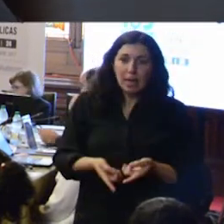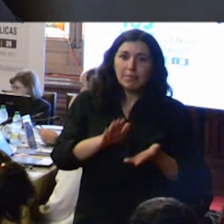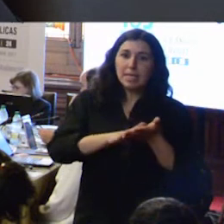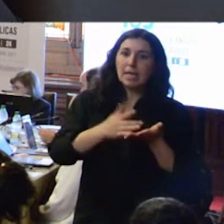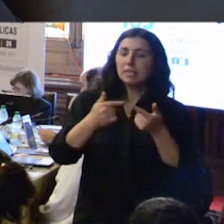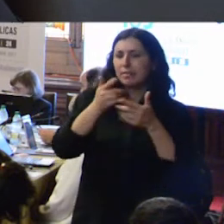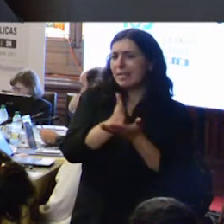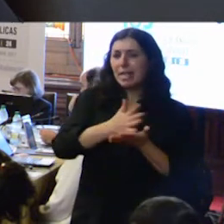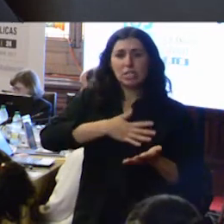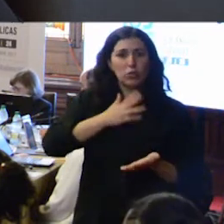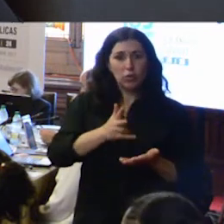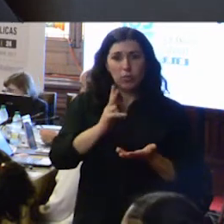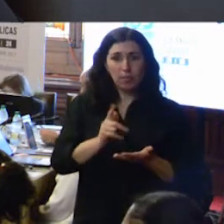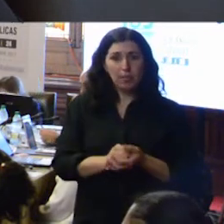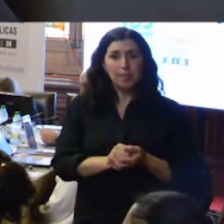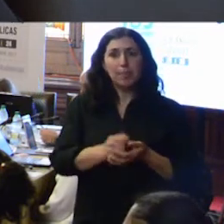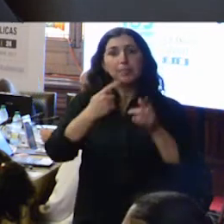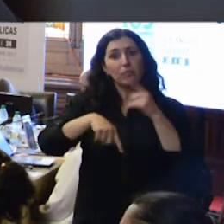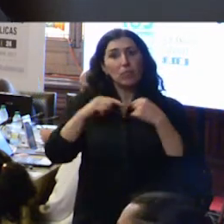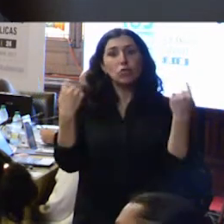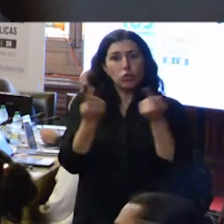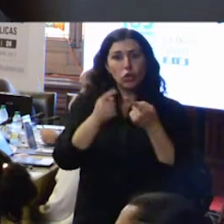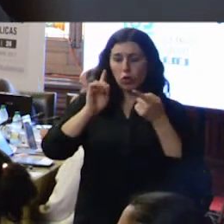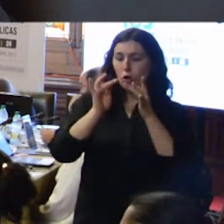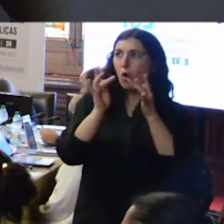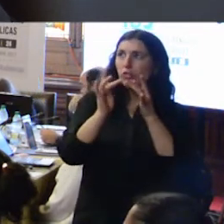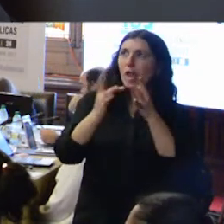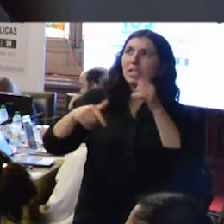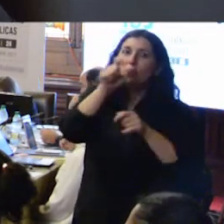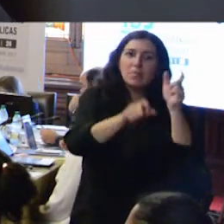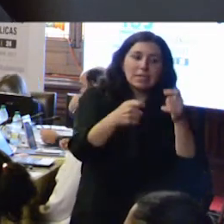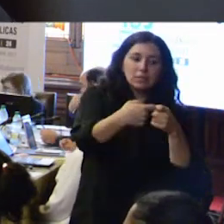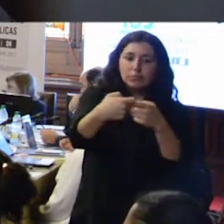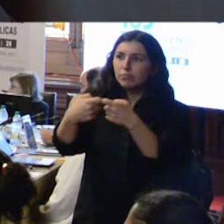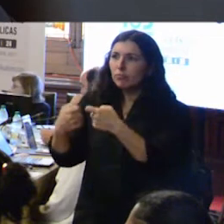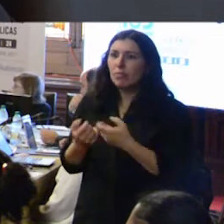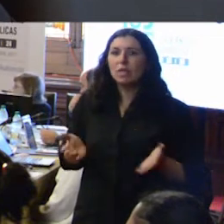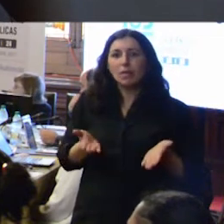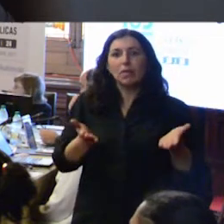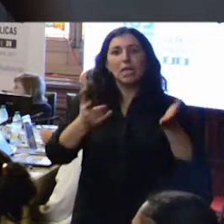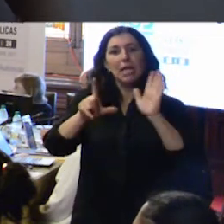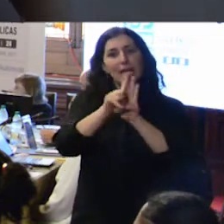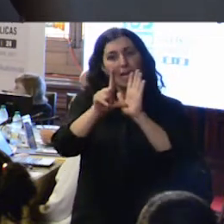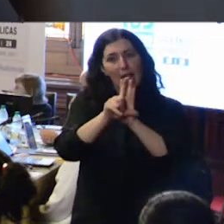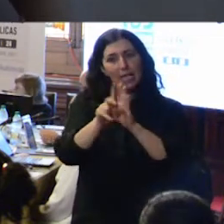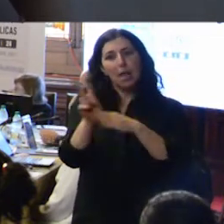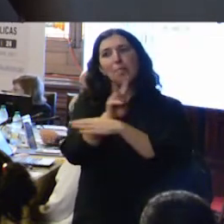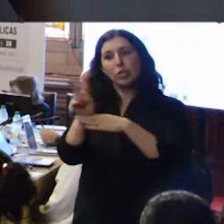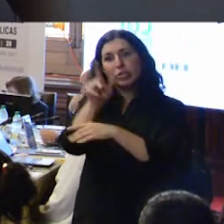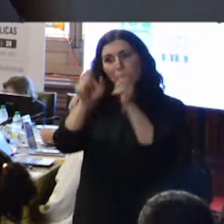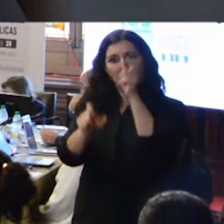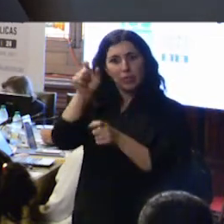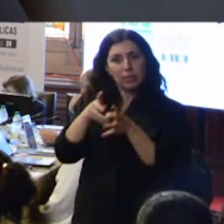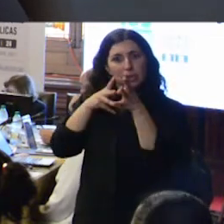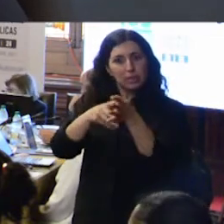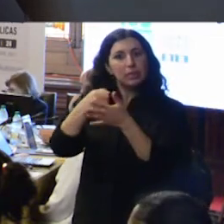Defensoras de Derechos Humanos y nos estamos reuniendo con sociedad civil para tratar de sacar adelante la Ley de Protección de Defensores, de la cual hablaré más